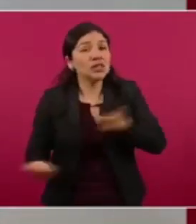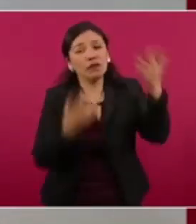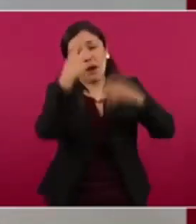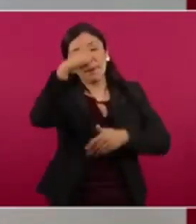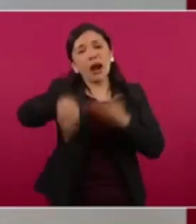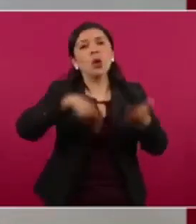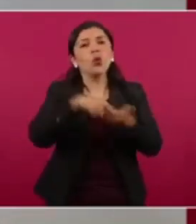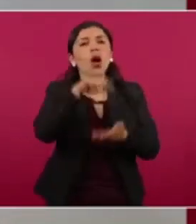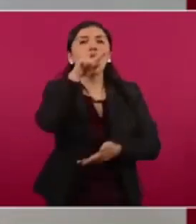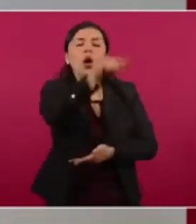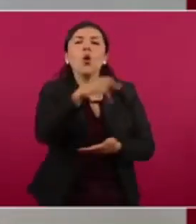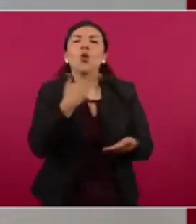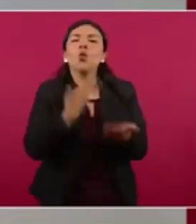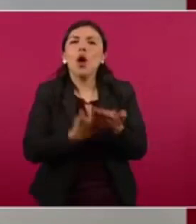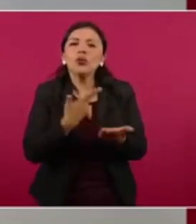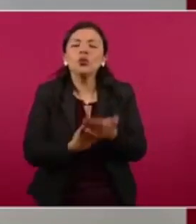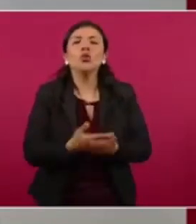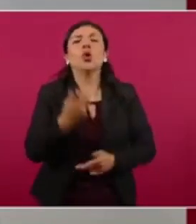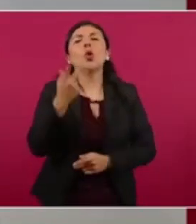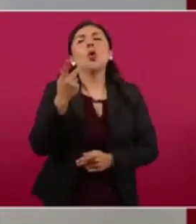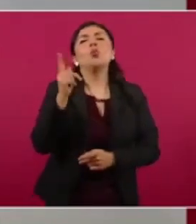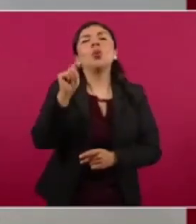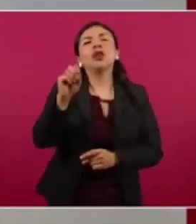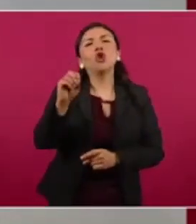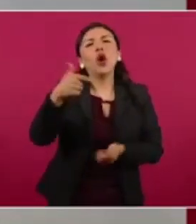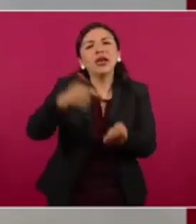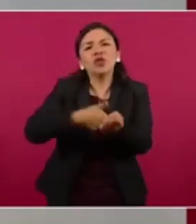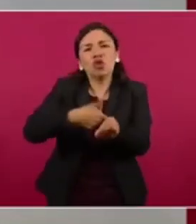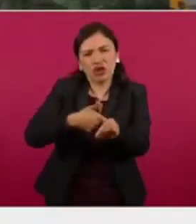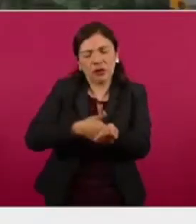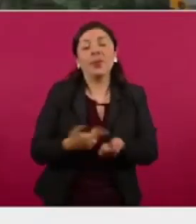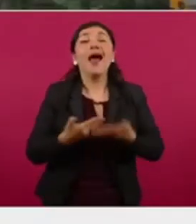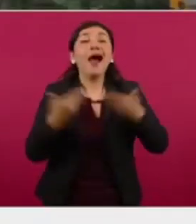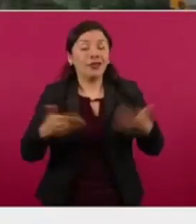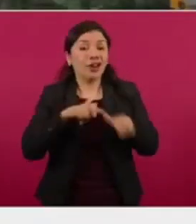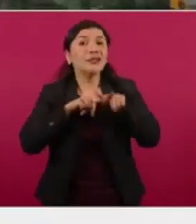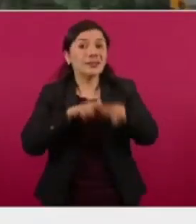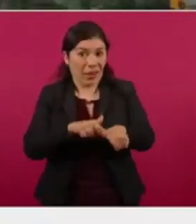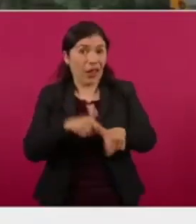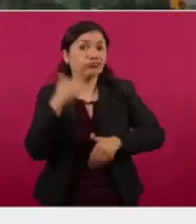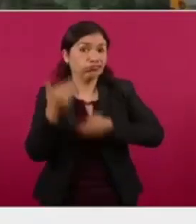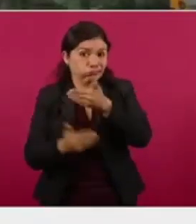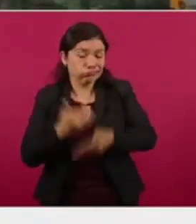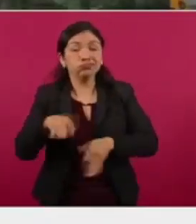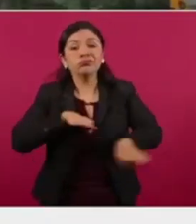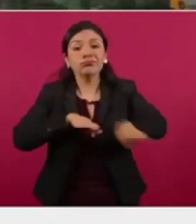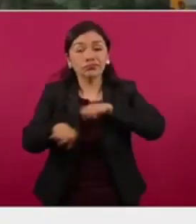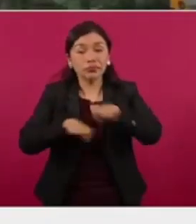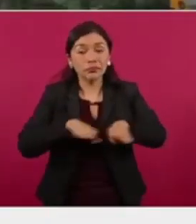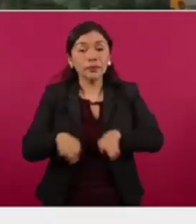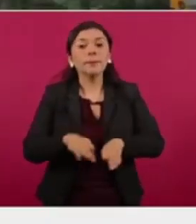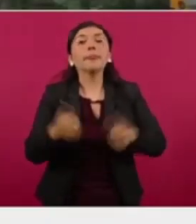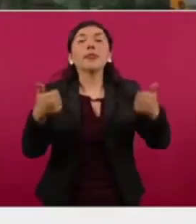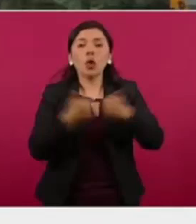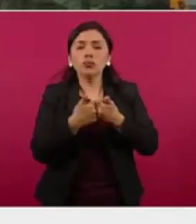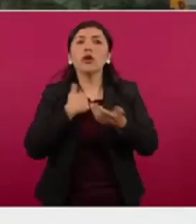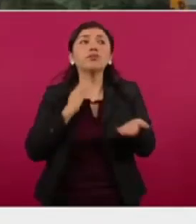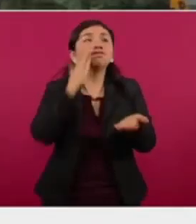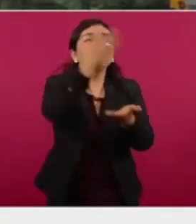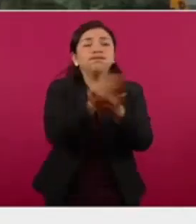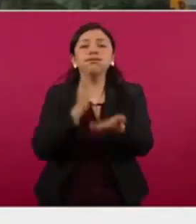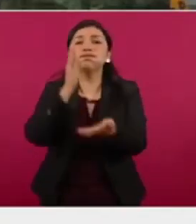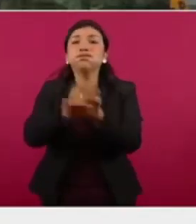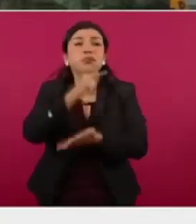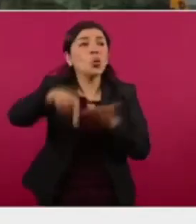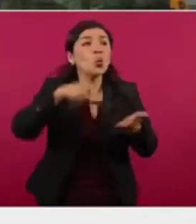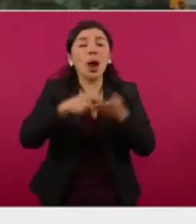de Huatulco y de Puerto Escondido. Vamos a continuar, señor presidente, trabajando, trasladándonos a donde haya